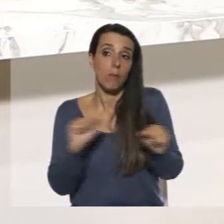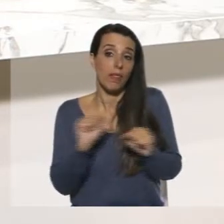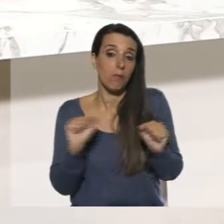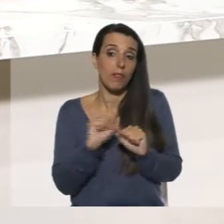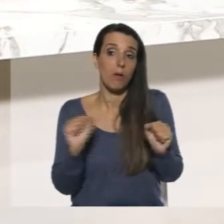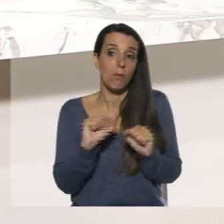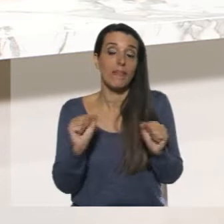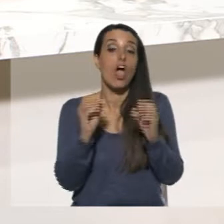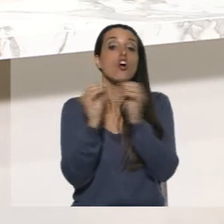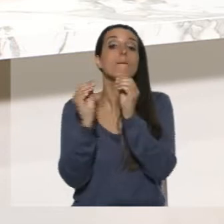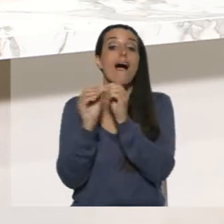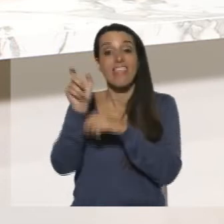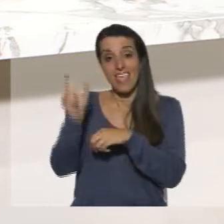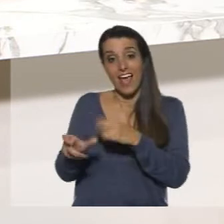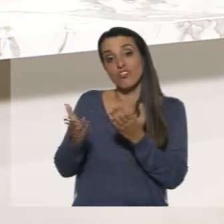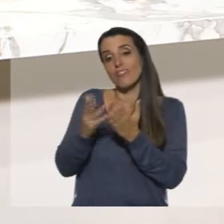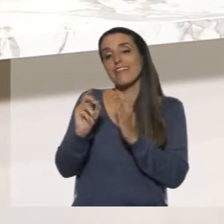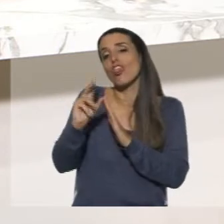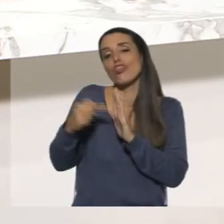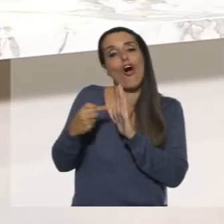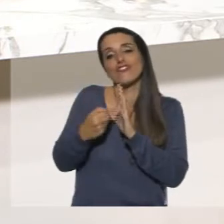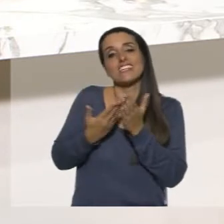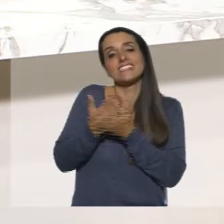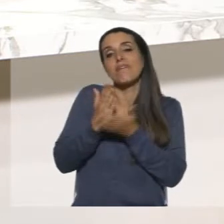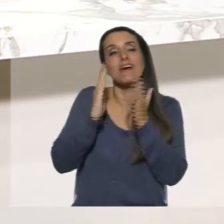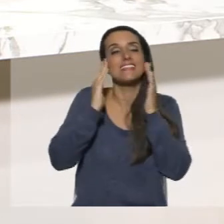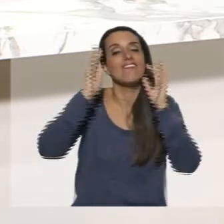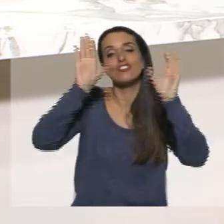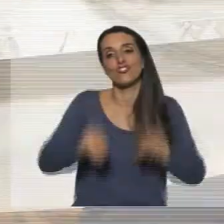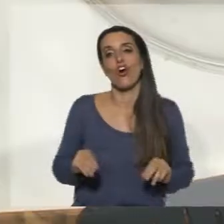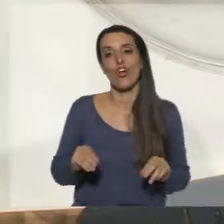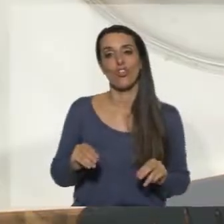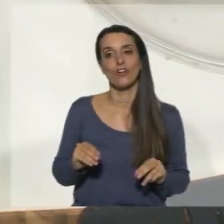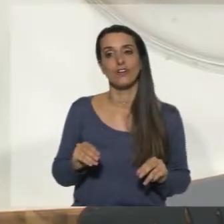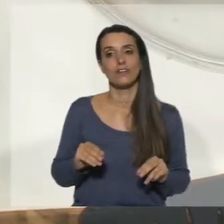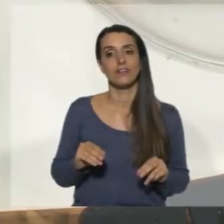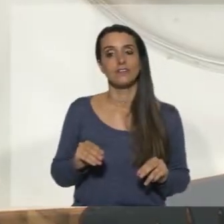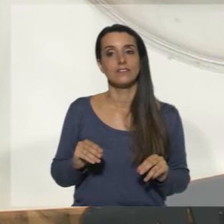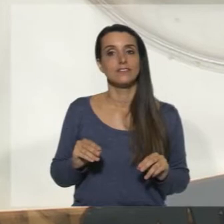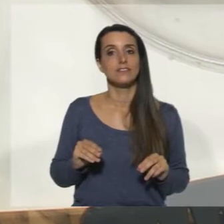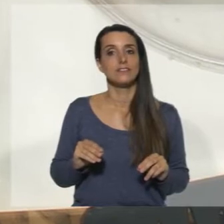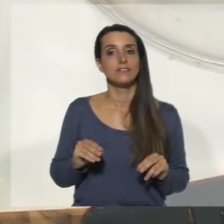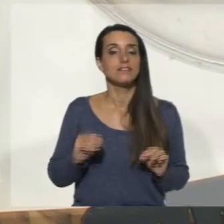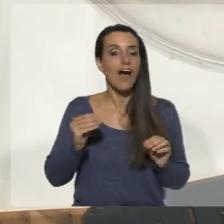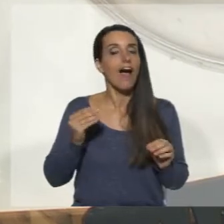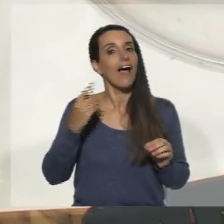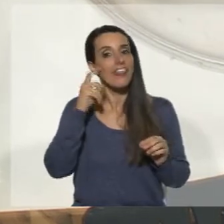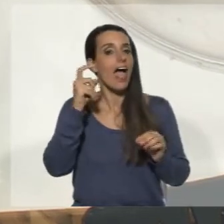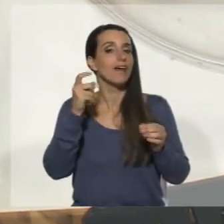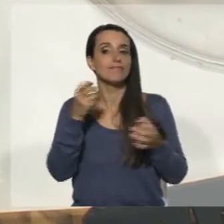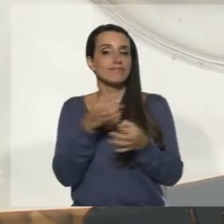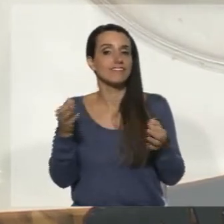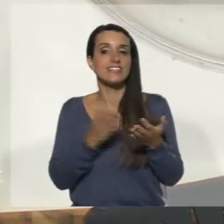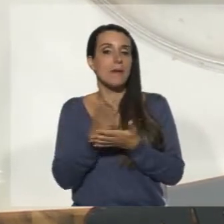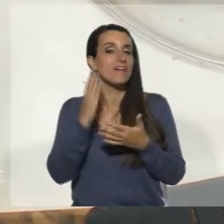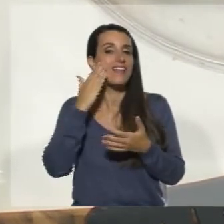No es nuestra compañera, es la alumna 12, Sara, porque ella siempre tiene todo. Lo que va a hacer es darle un poquito retiene, de crocante. Va reteniendo. Ella es una